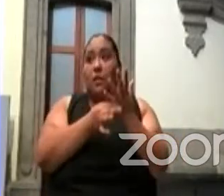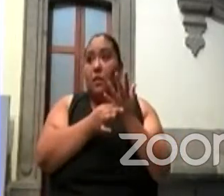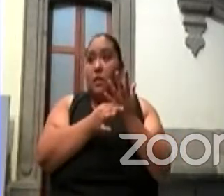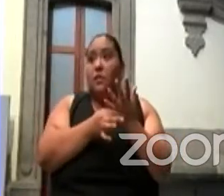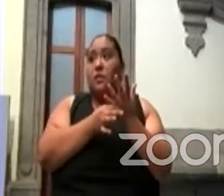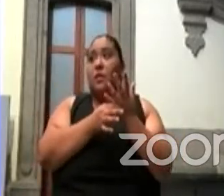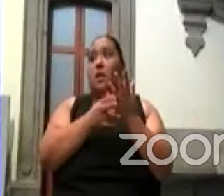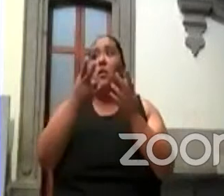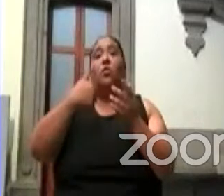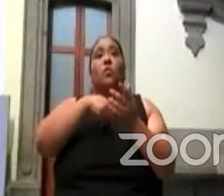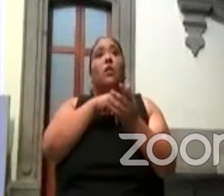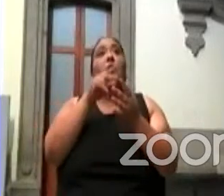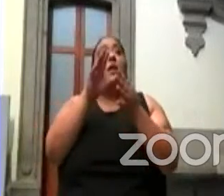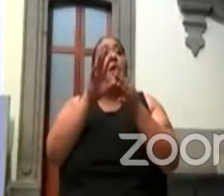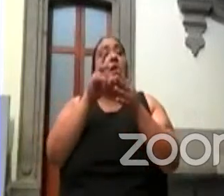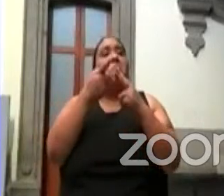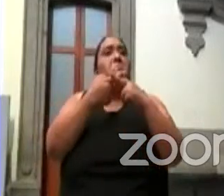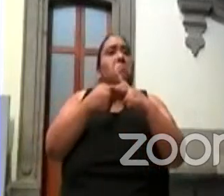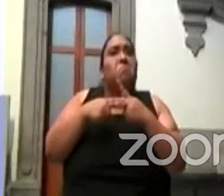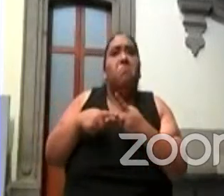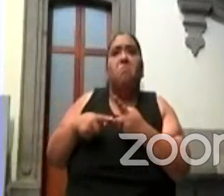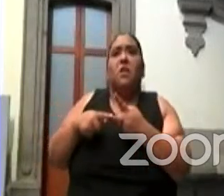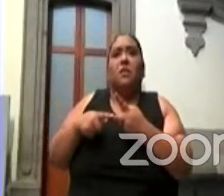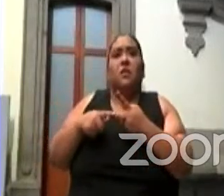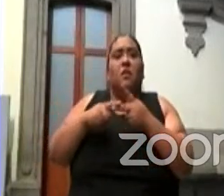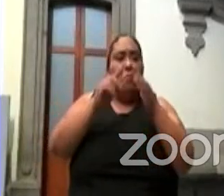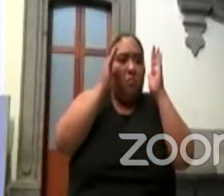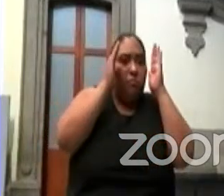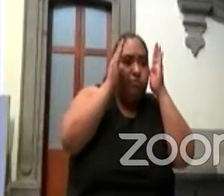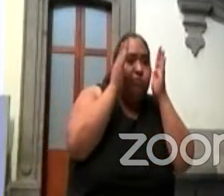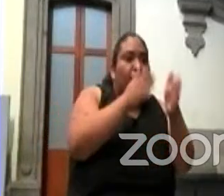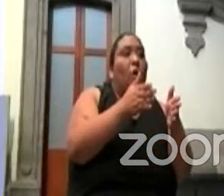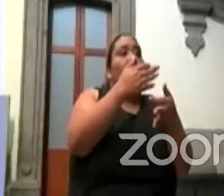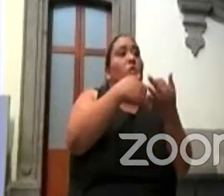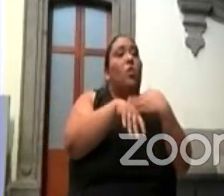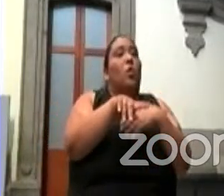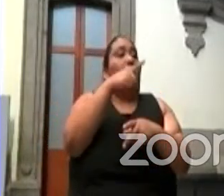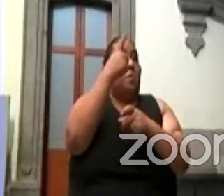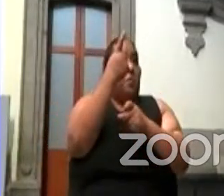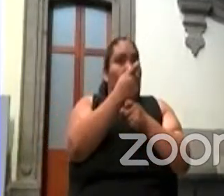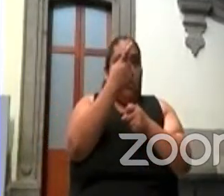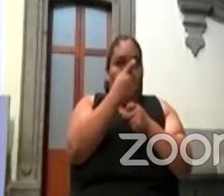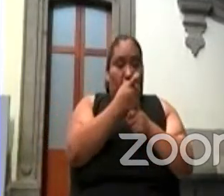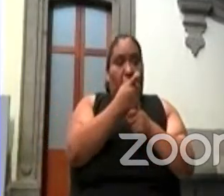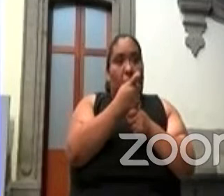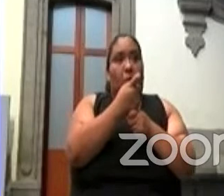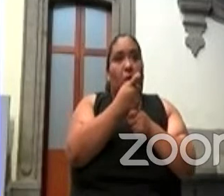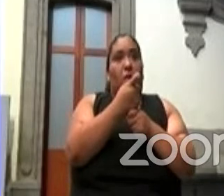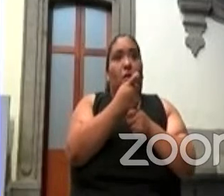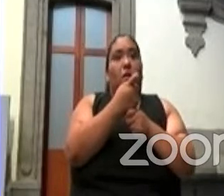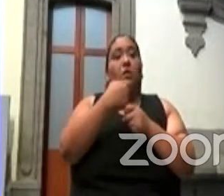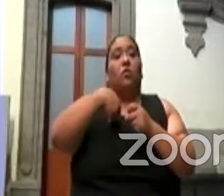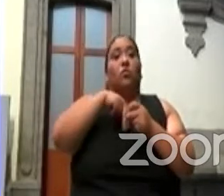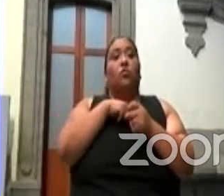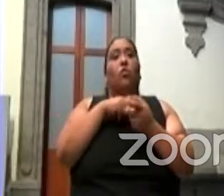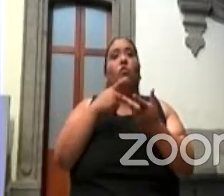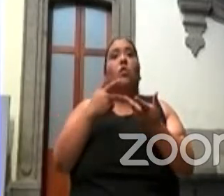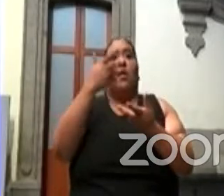empezamos a poner énfasis en que primero teníamos que saber qué era lo